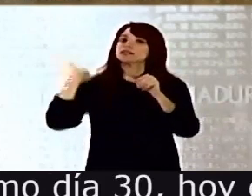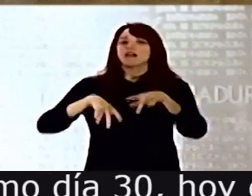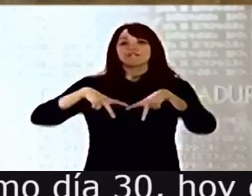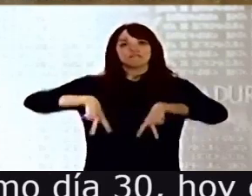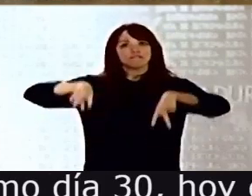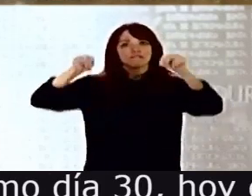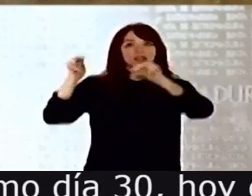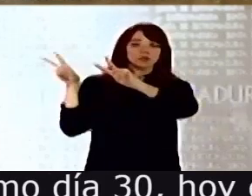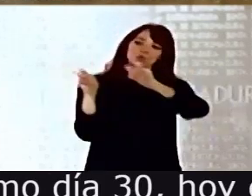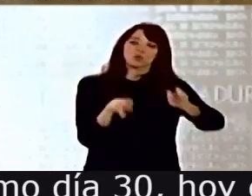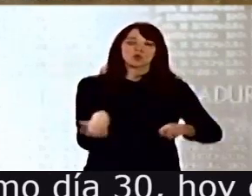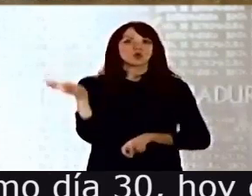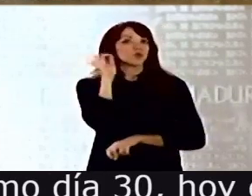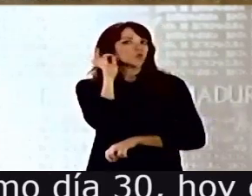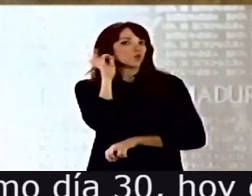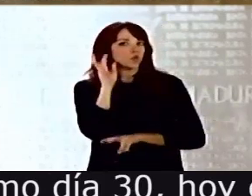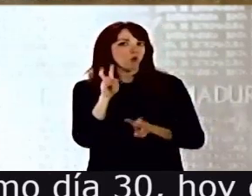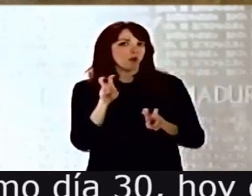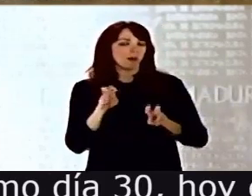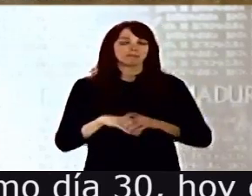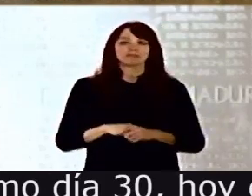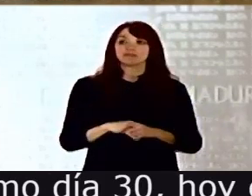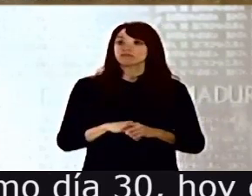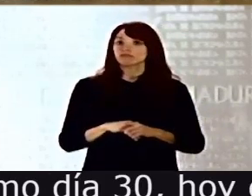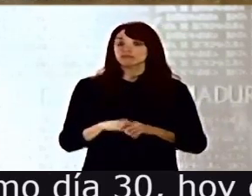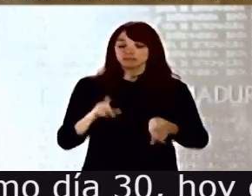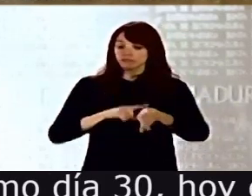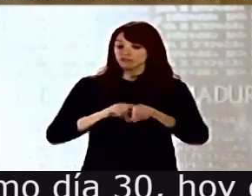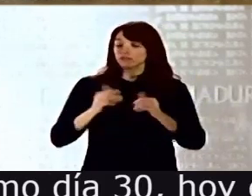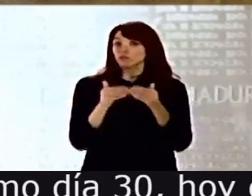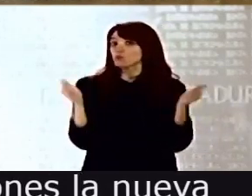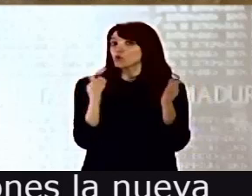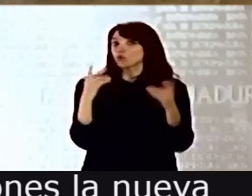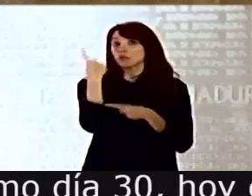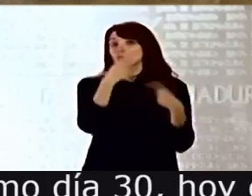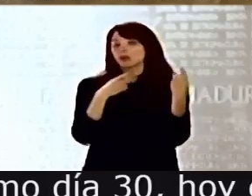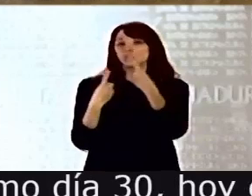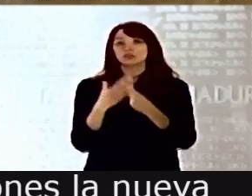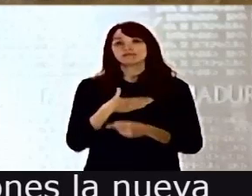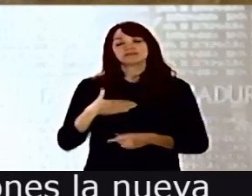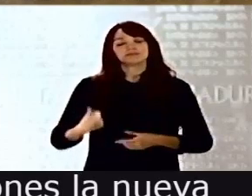general. Pues a partir de este momento realizamos las preguntas que...